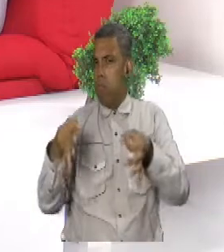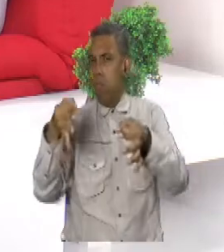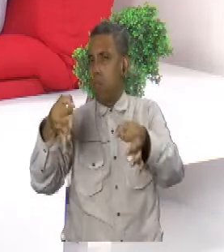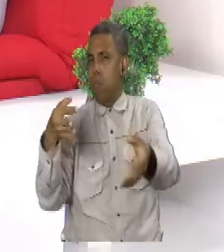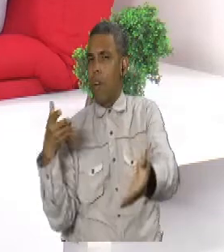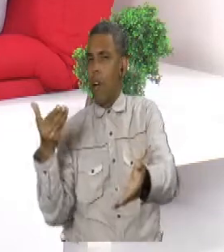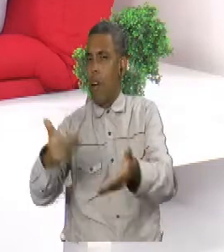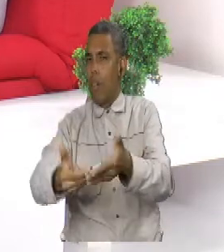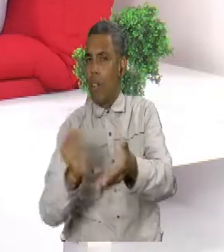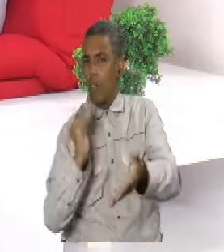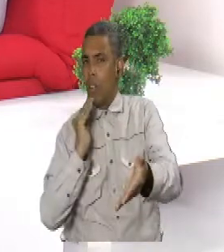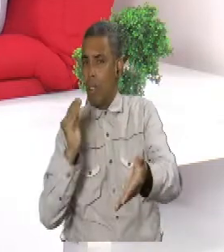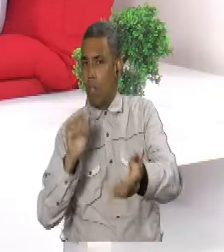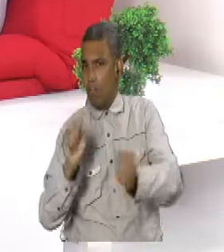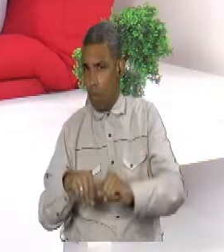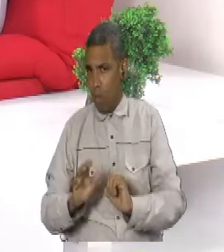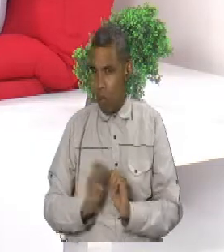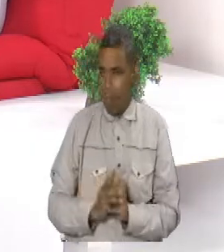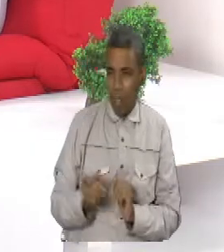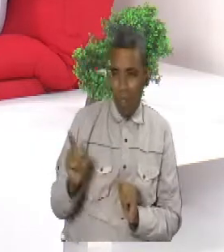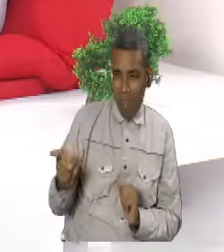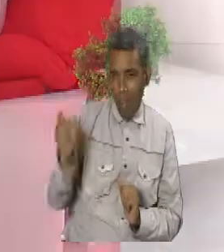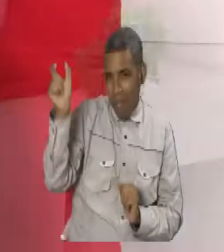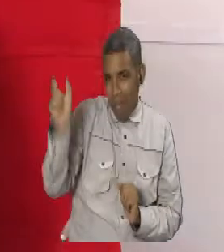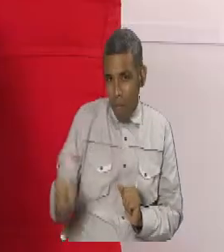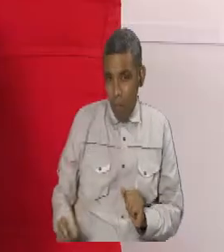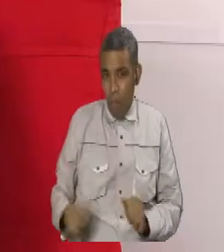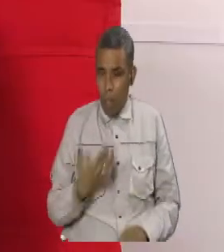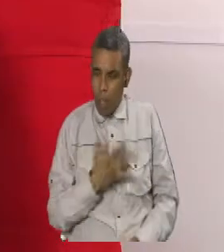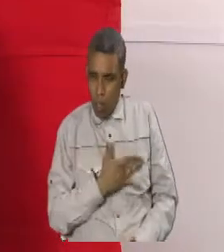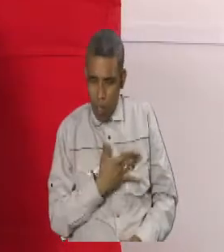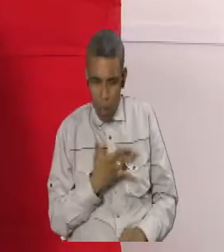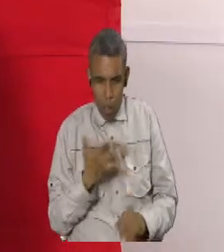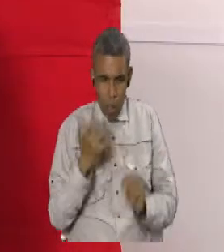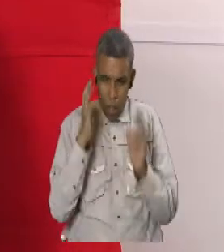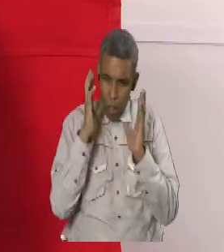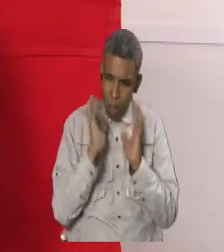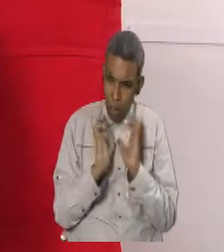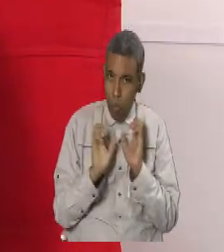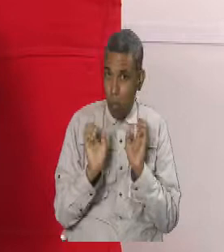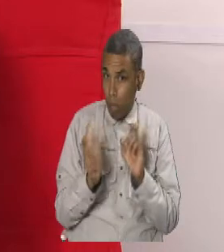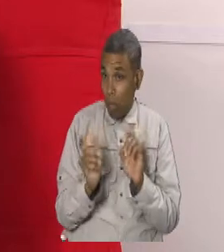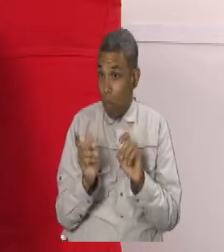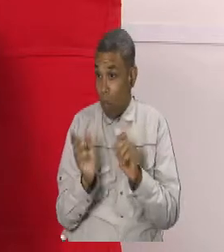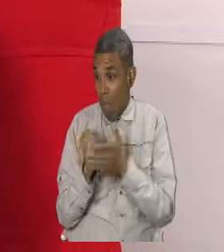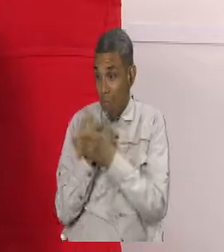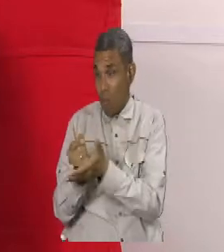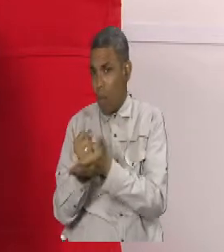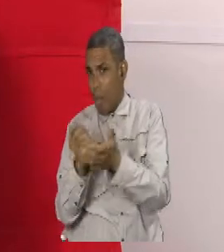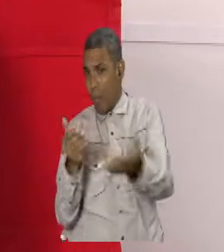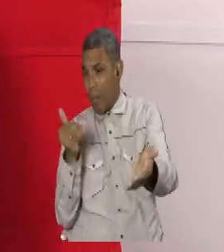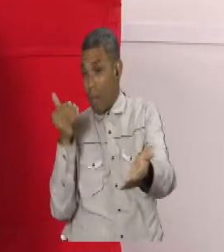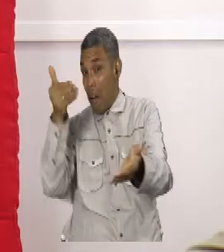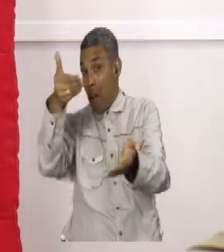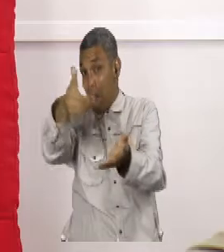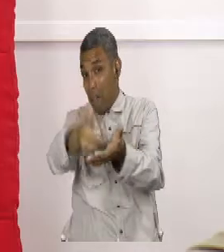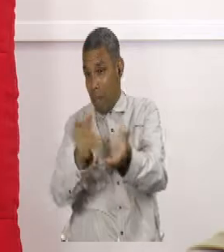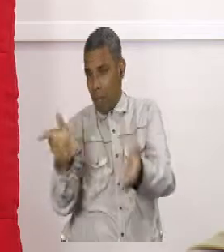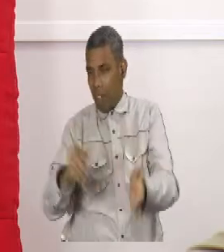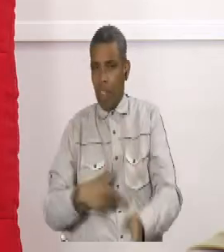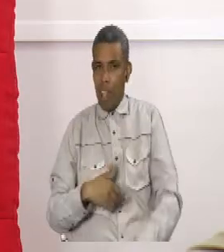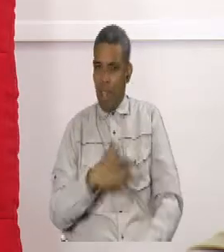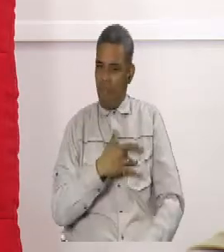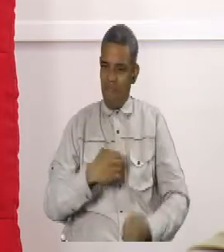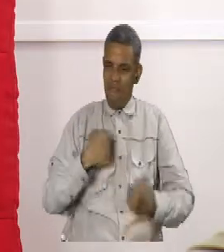qué tanto me afecta mi interacción con los demás, la alopecia. Sí, señor. A propósito de que afecta a ambos géneros, ¿se